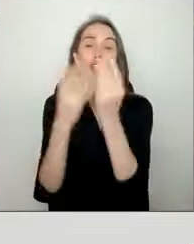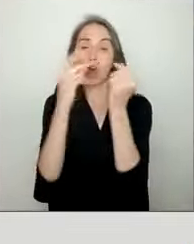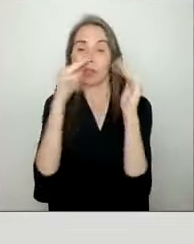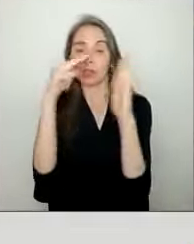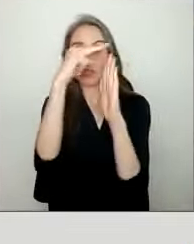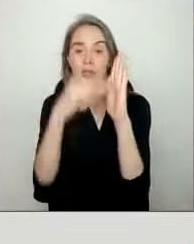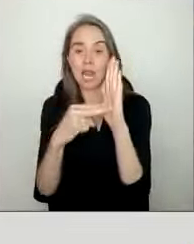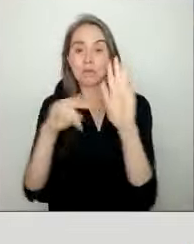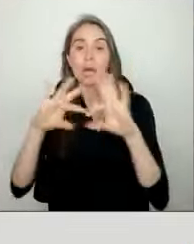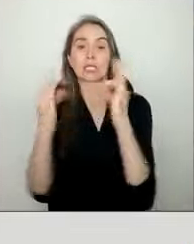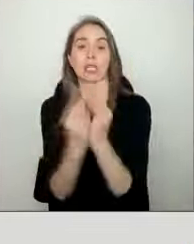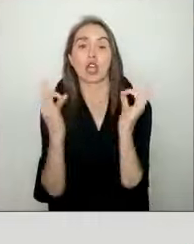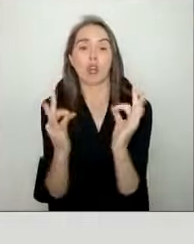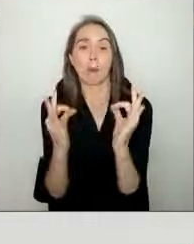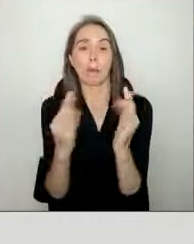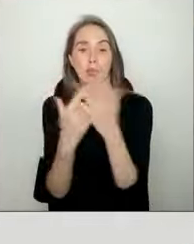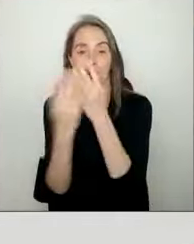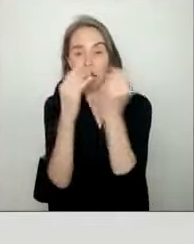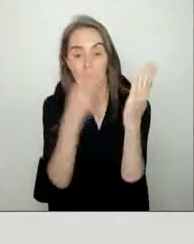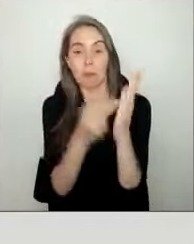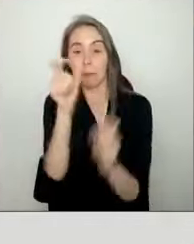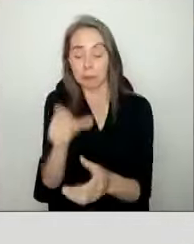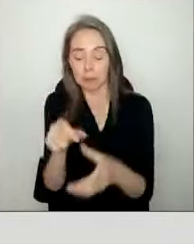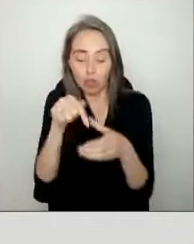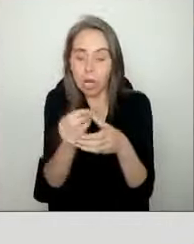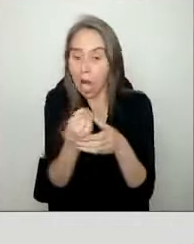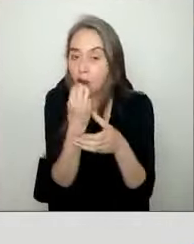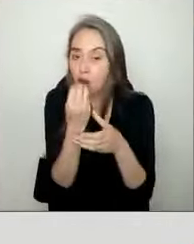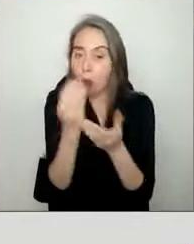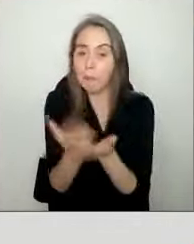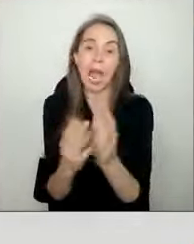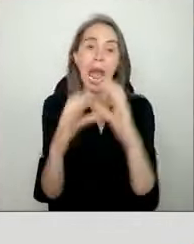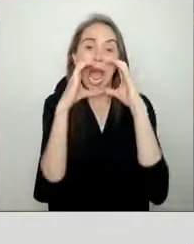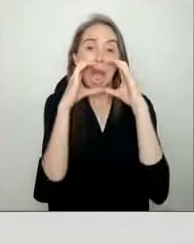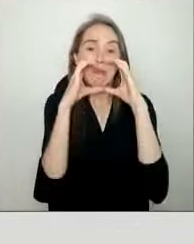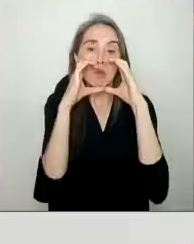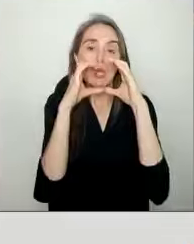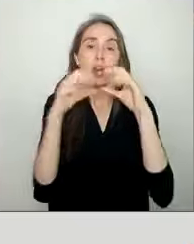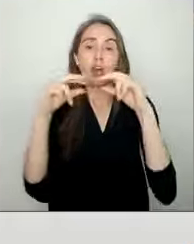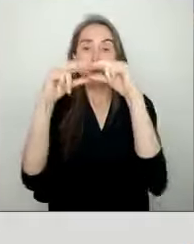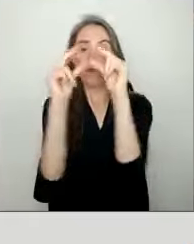si lo que la gente está comiendo en esa hamburguesa o en esa salchicha